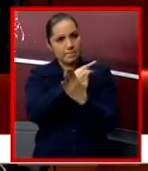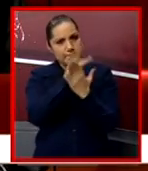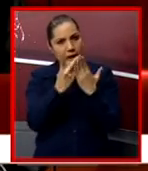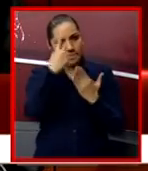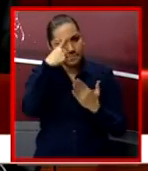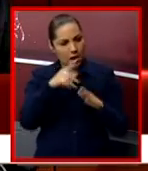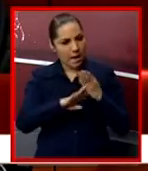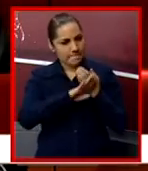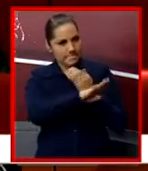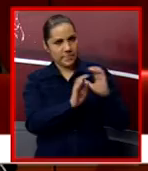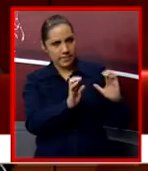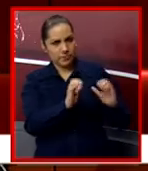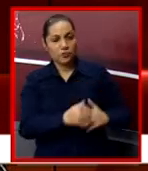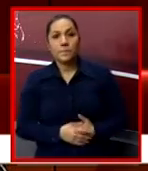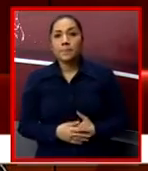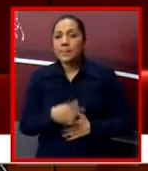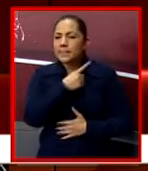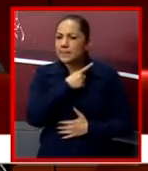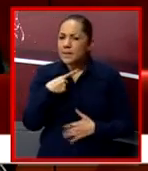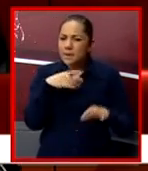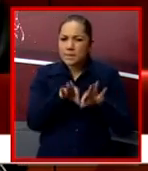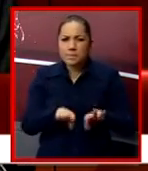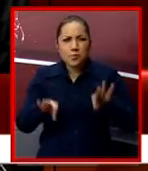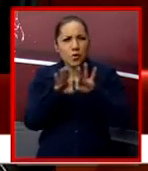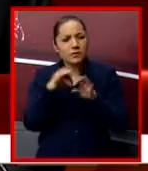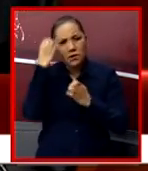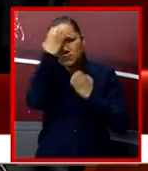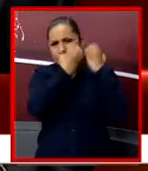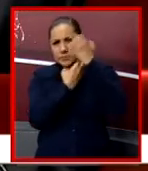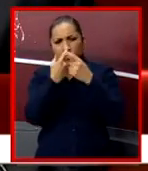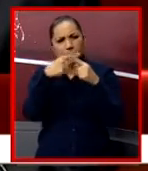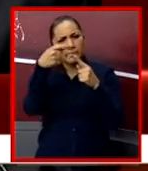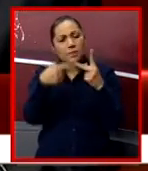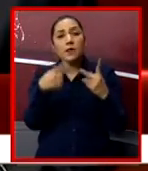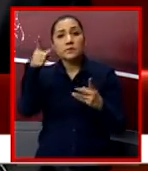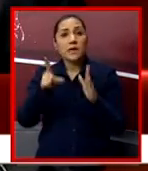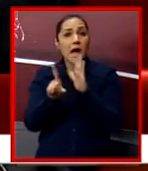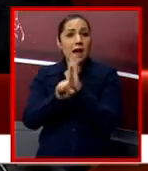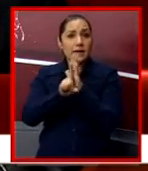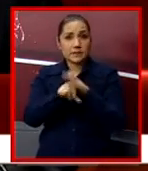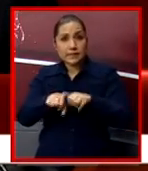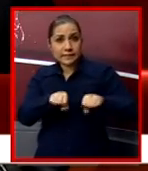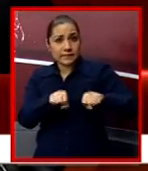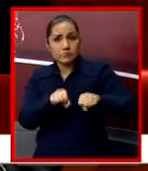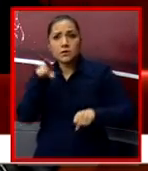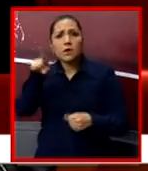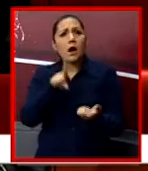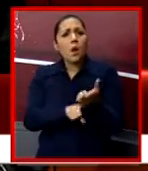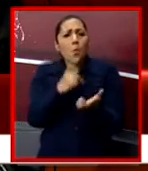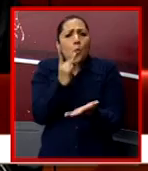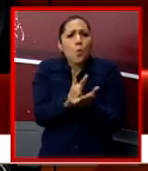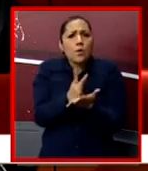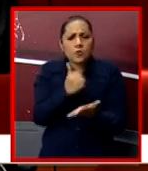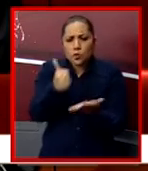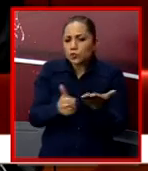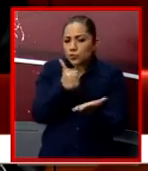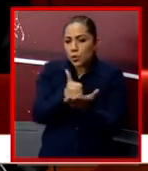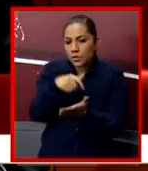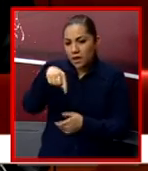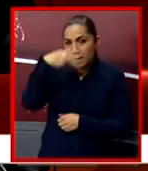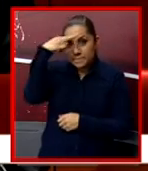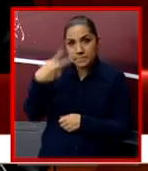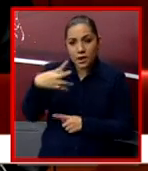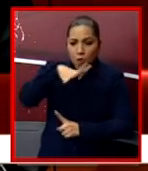prevención. Desde la revisión de la alerta sísmica, que está diseñada solamente para la zona metropolitana del Valle de